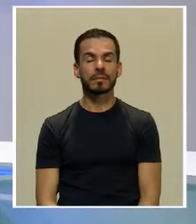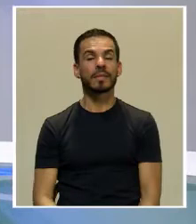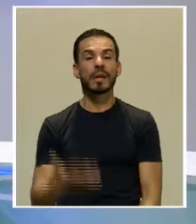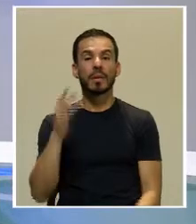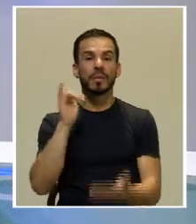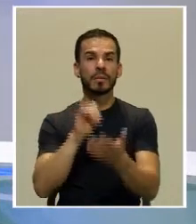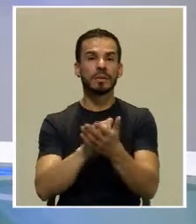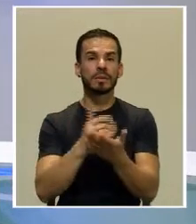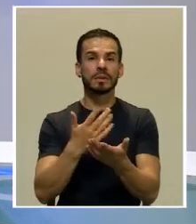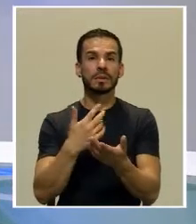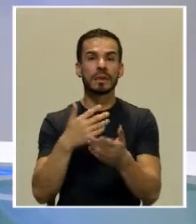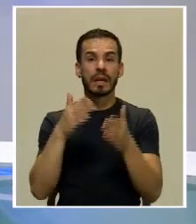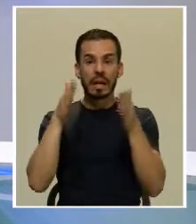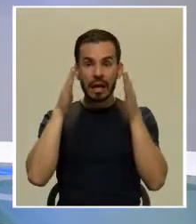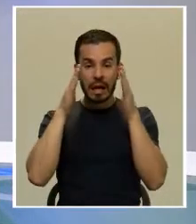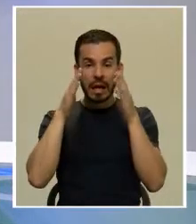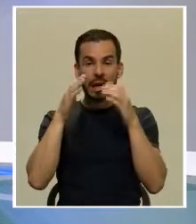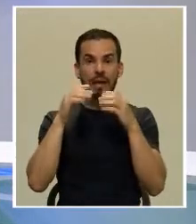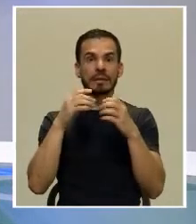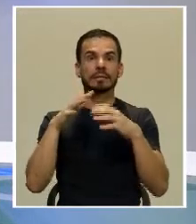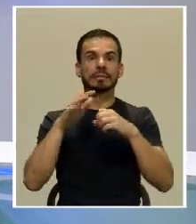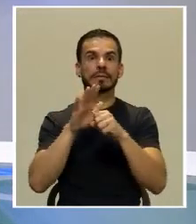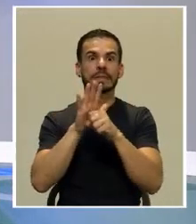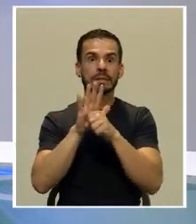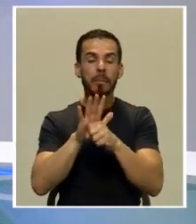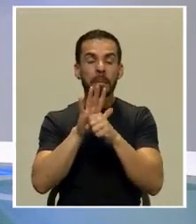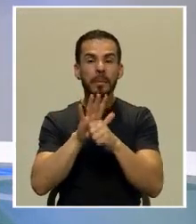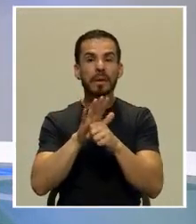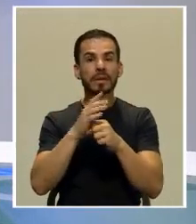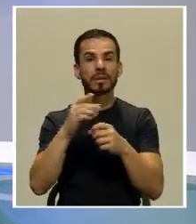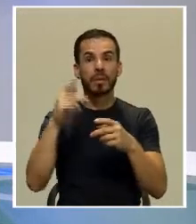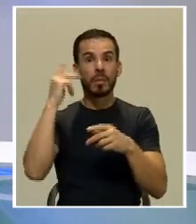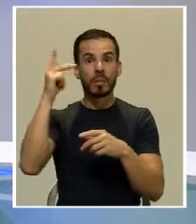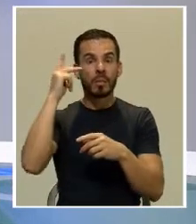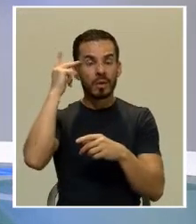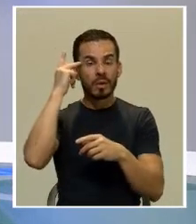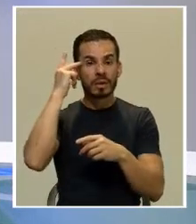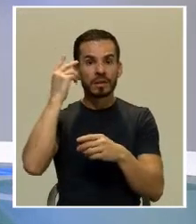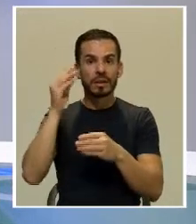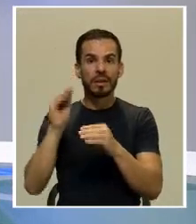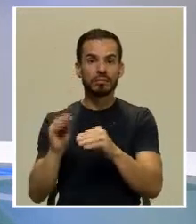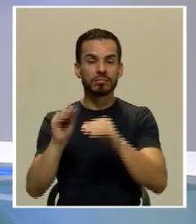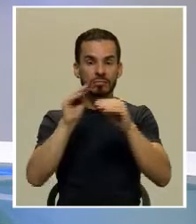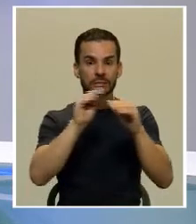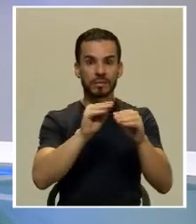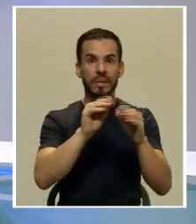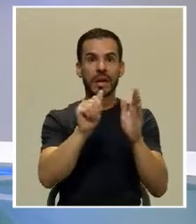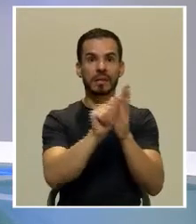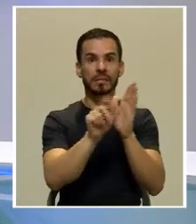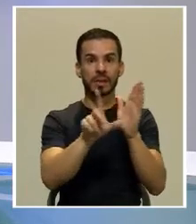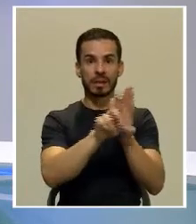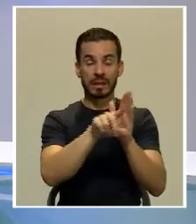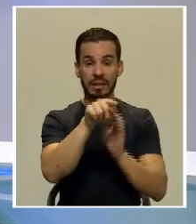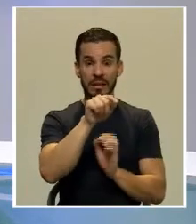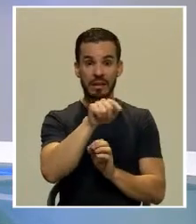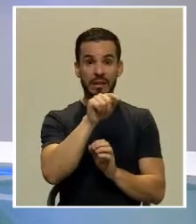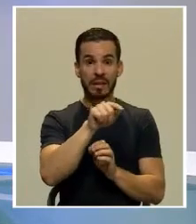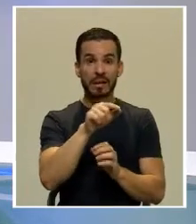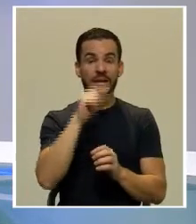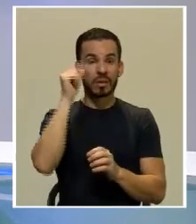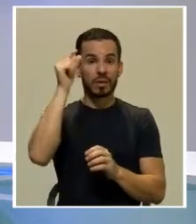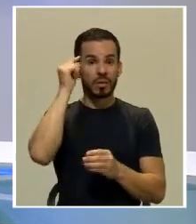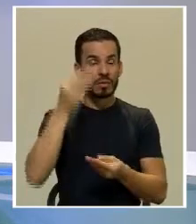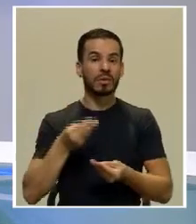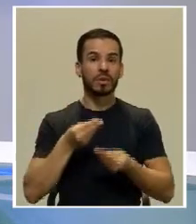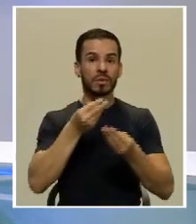Y precisamente la tensión política generada por la pandemia se trasladó al Congreso, donde el